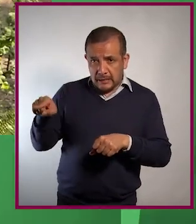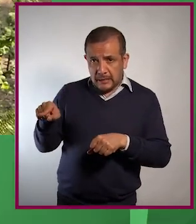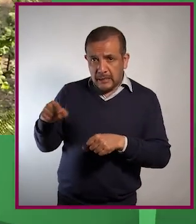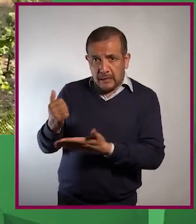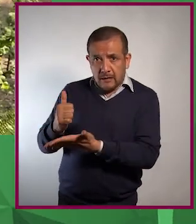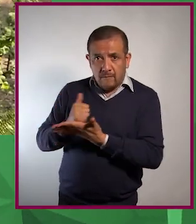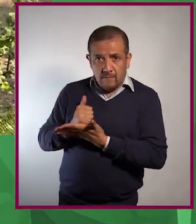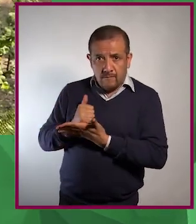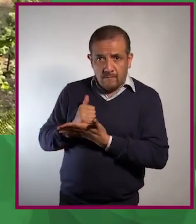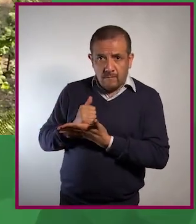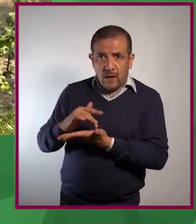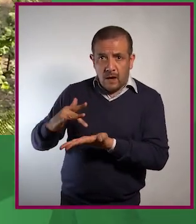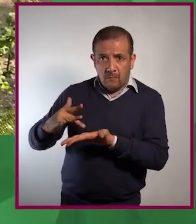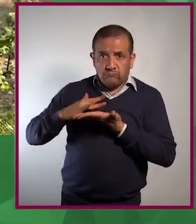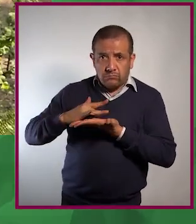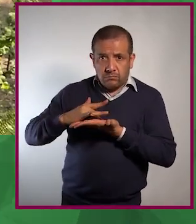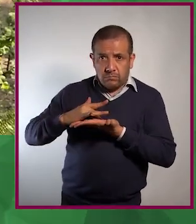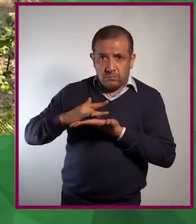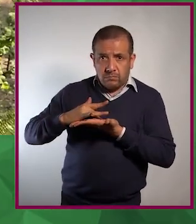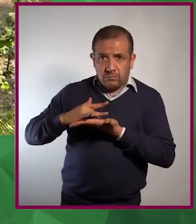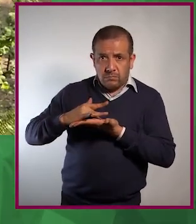necesita el apoyo